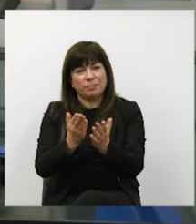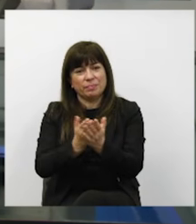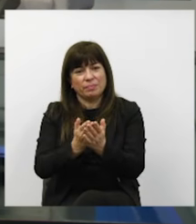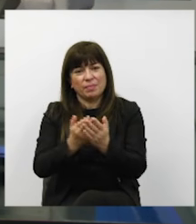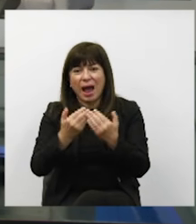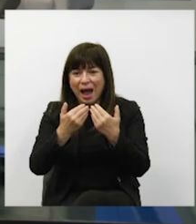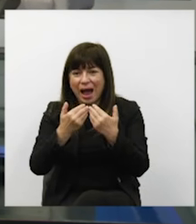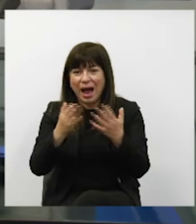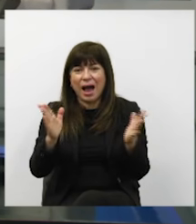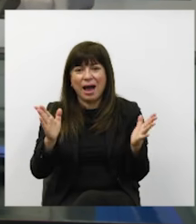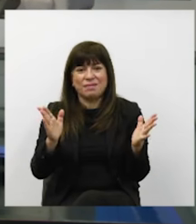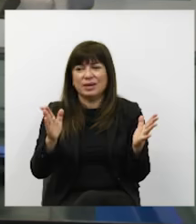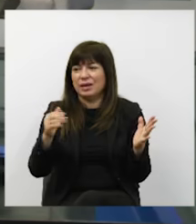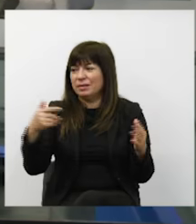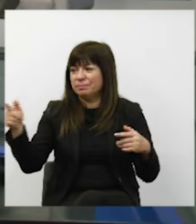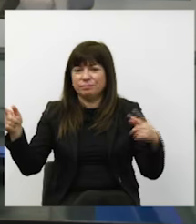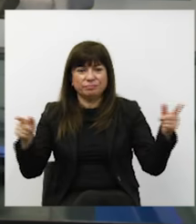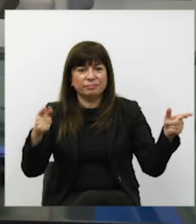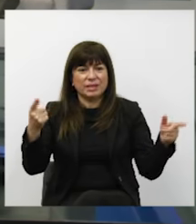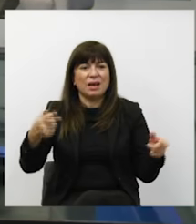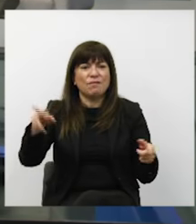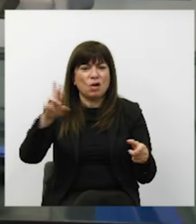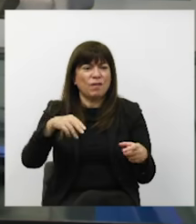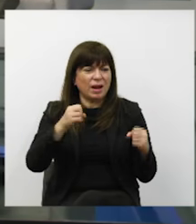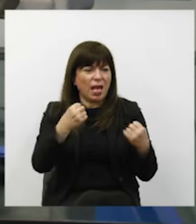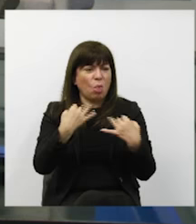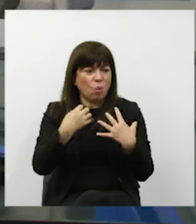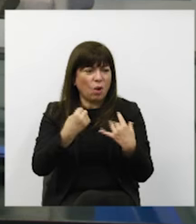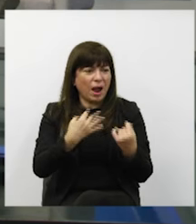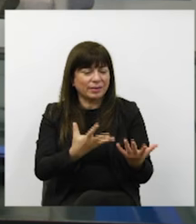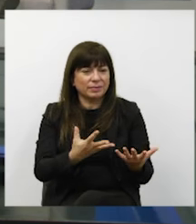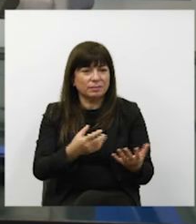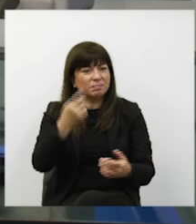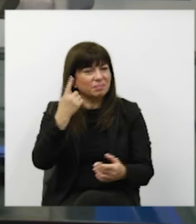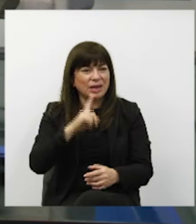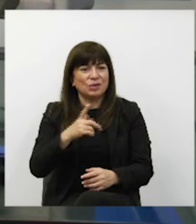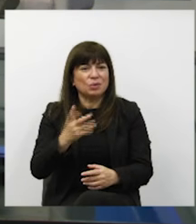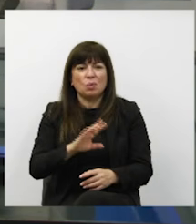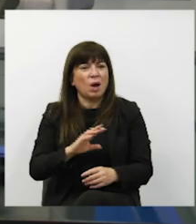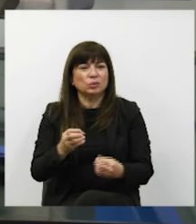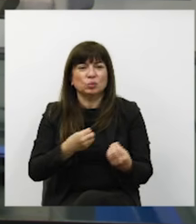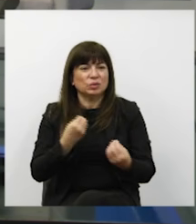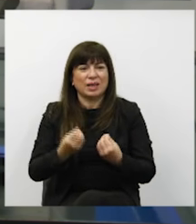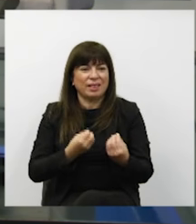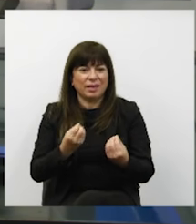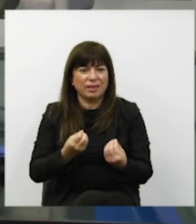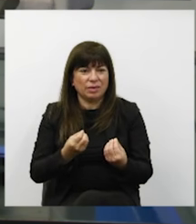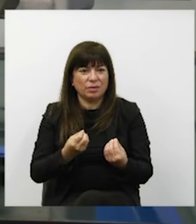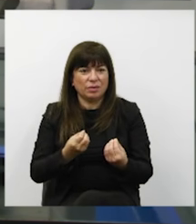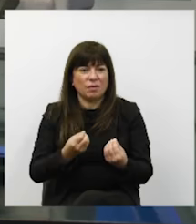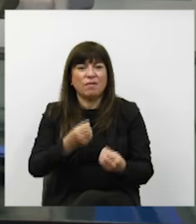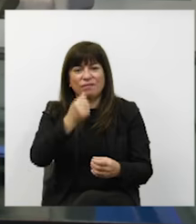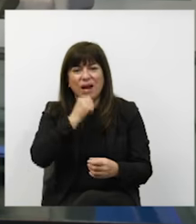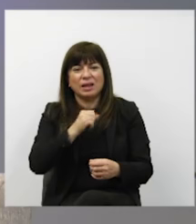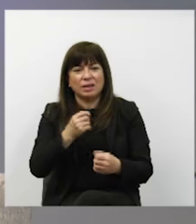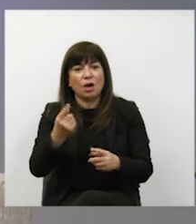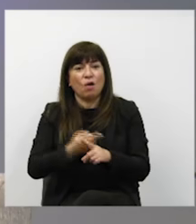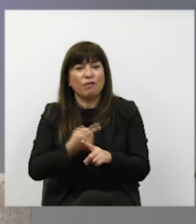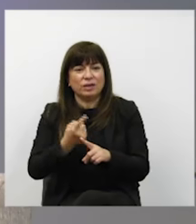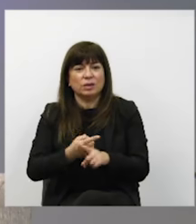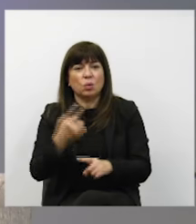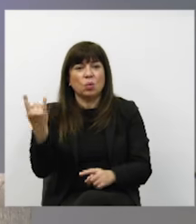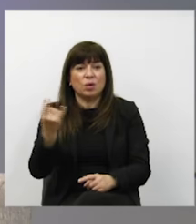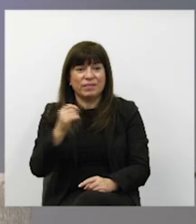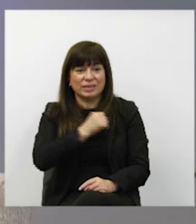después abrirte para los lados que tú quieras y reeducarte y todo lo demás. Eso no ha sucedido por falta de conversación. La Universidad Católica lo